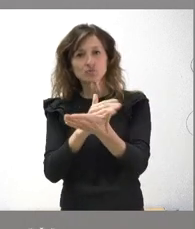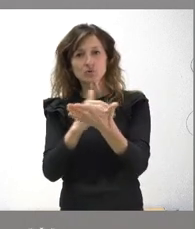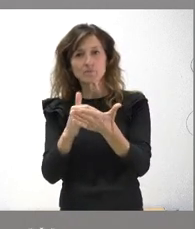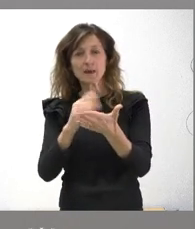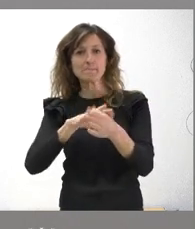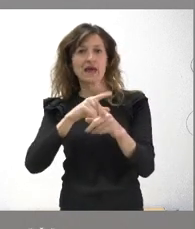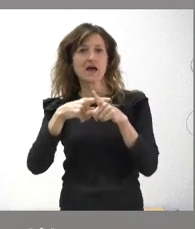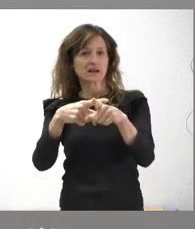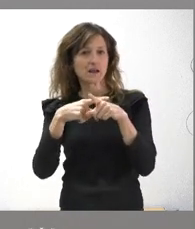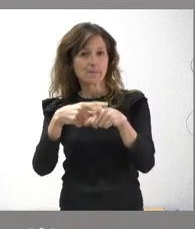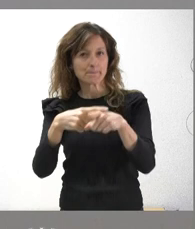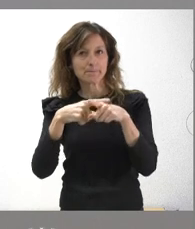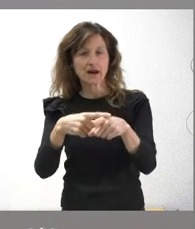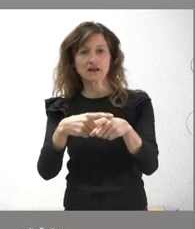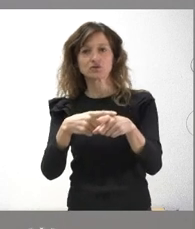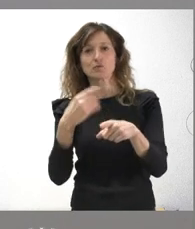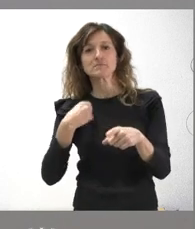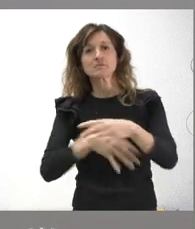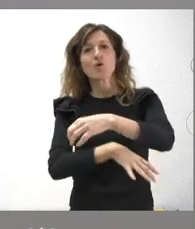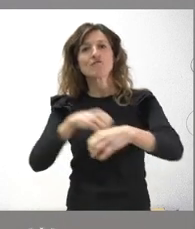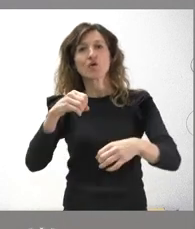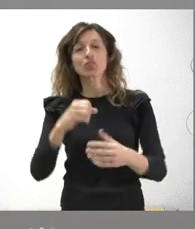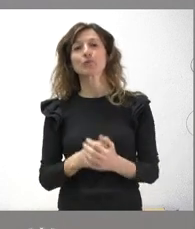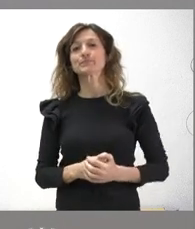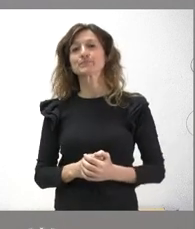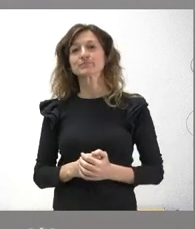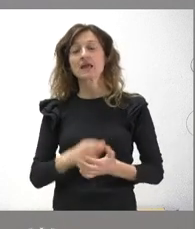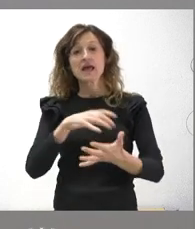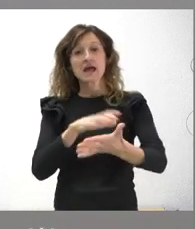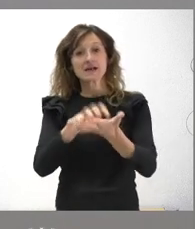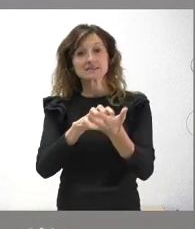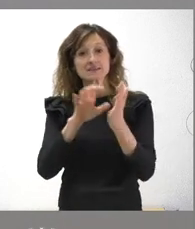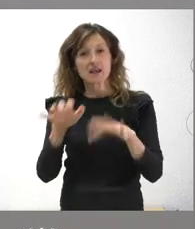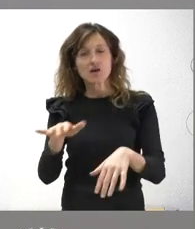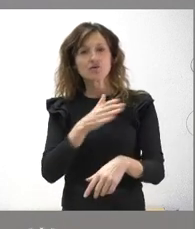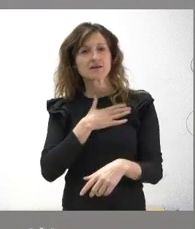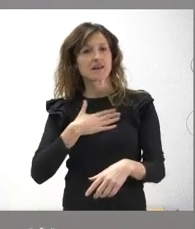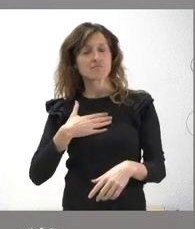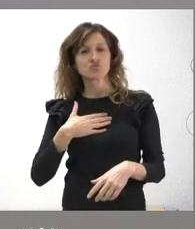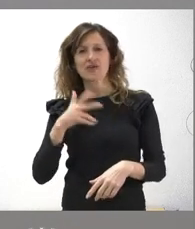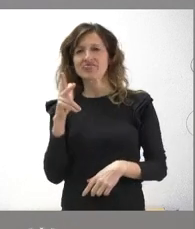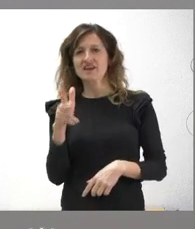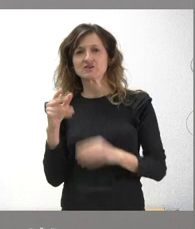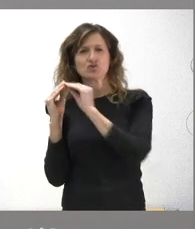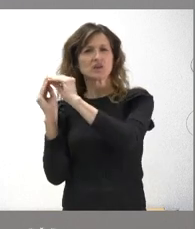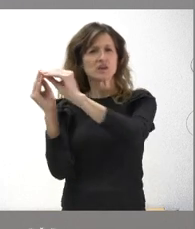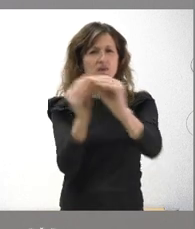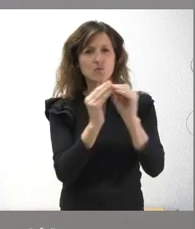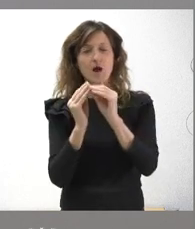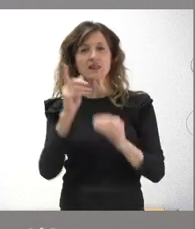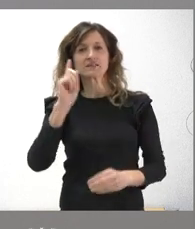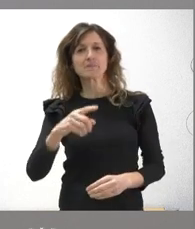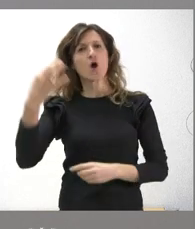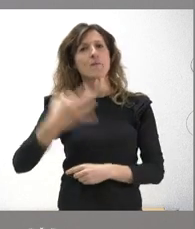reparto de estos fondos Castilla y león queremos tener los mismos derechos y las mismas